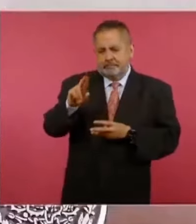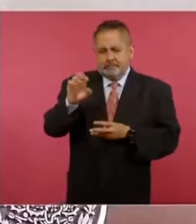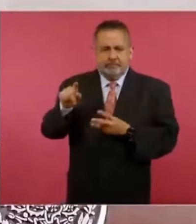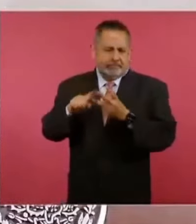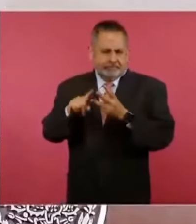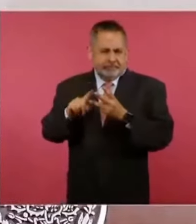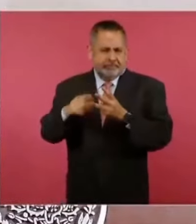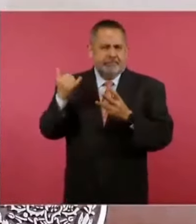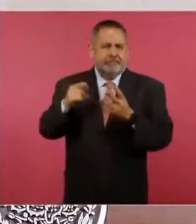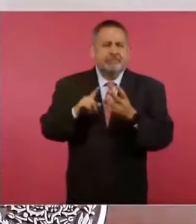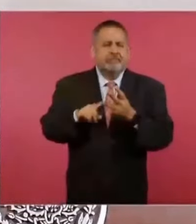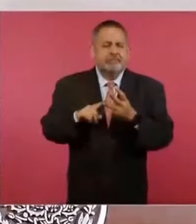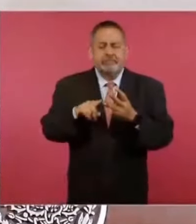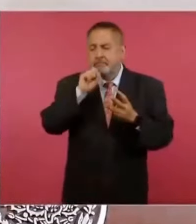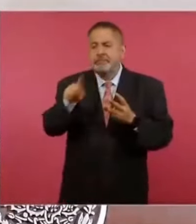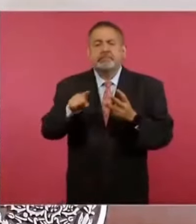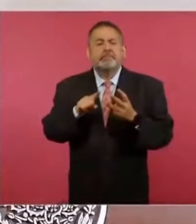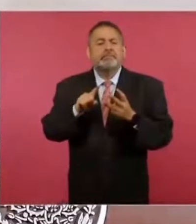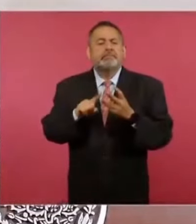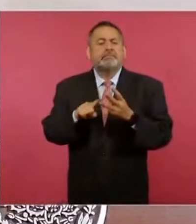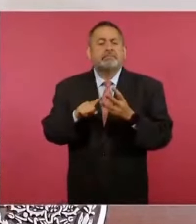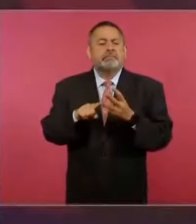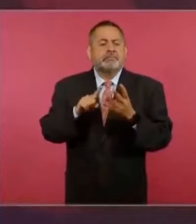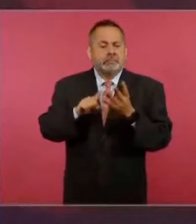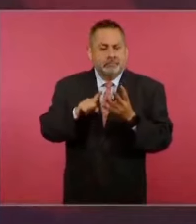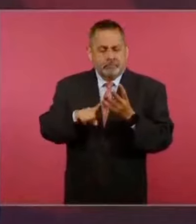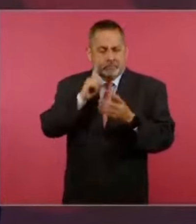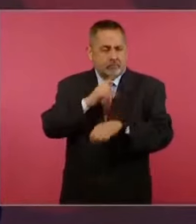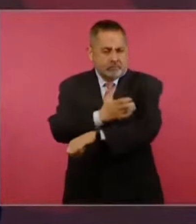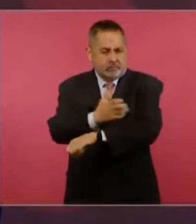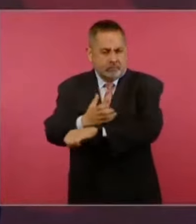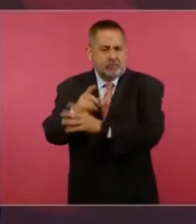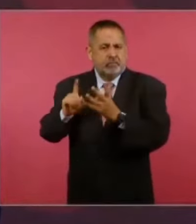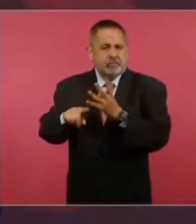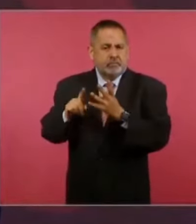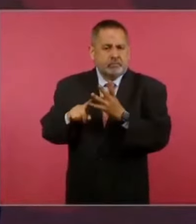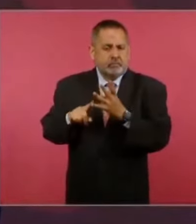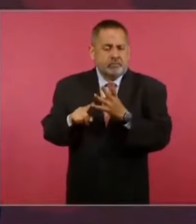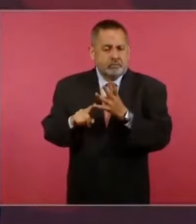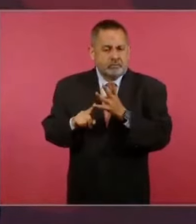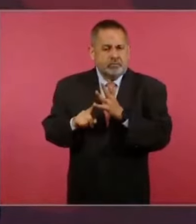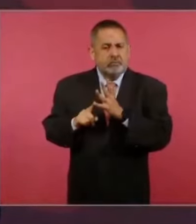y también una compañera de